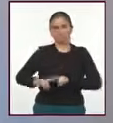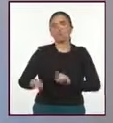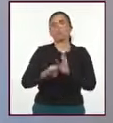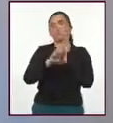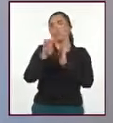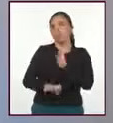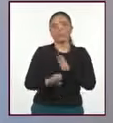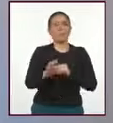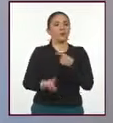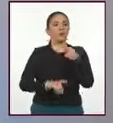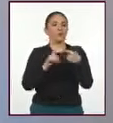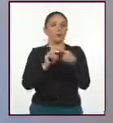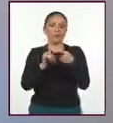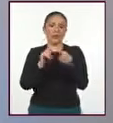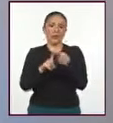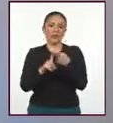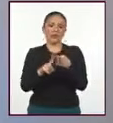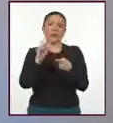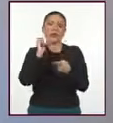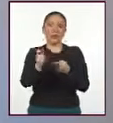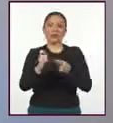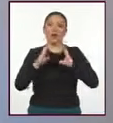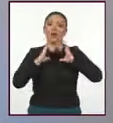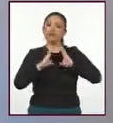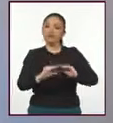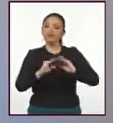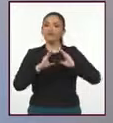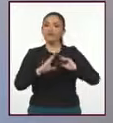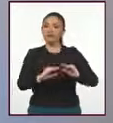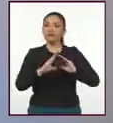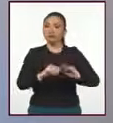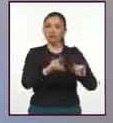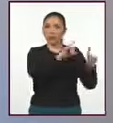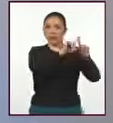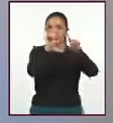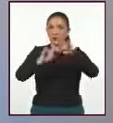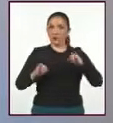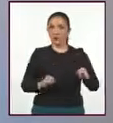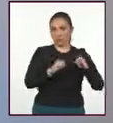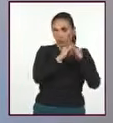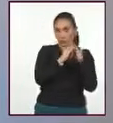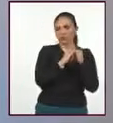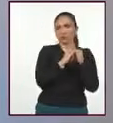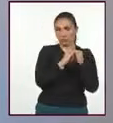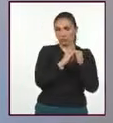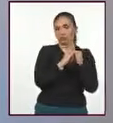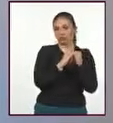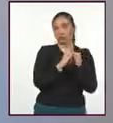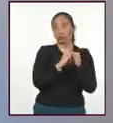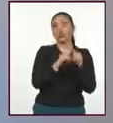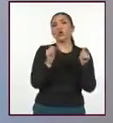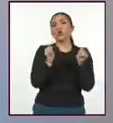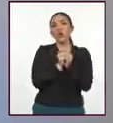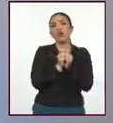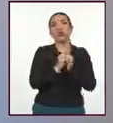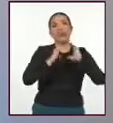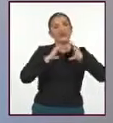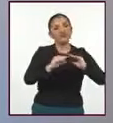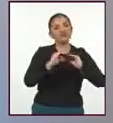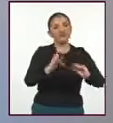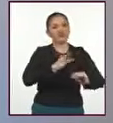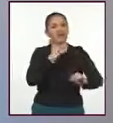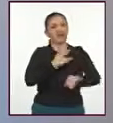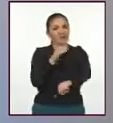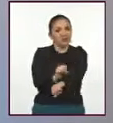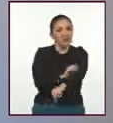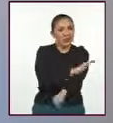parte, es lo que se fomenta desde diversas instituciones, a partir de la sensibilización, a partir